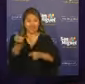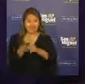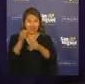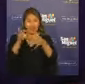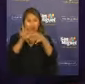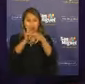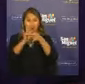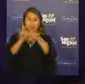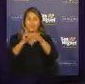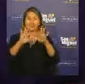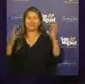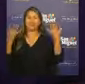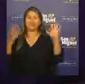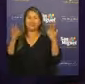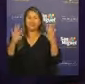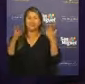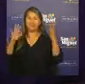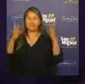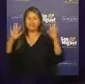juntos.